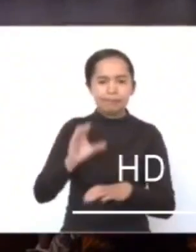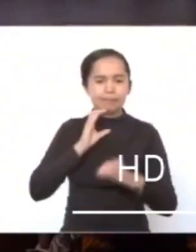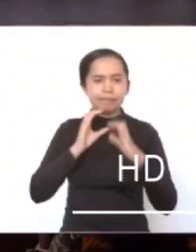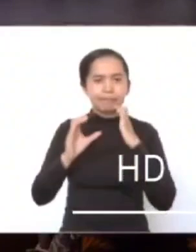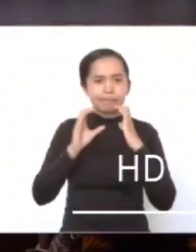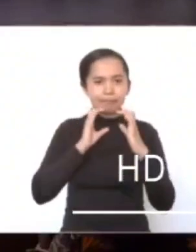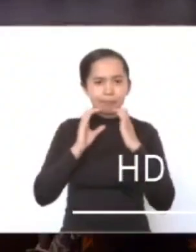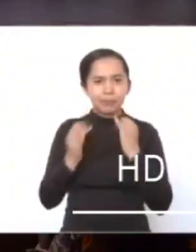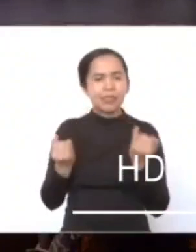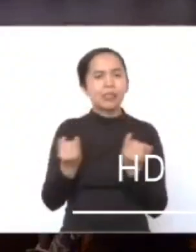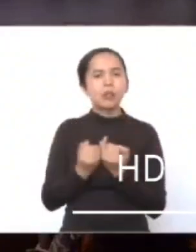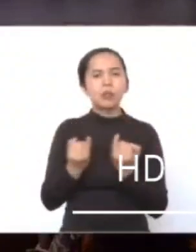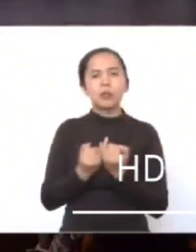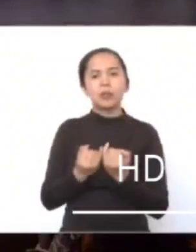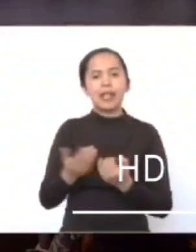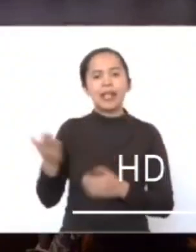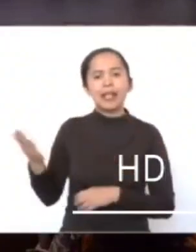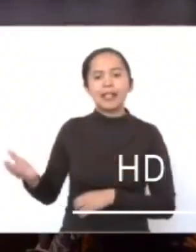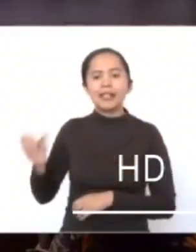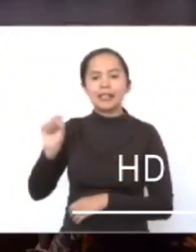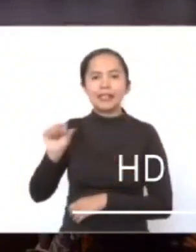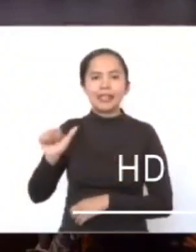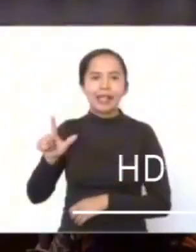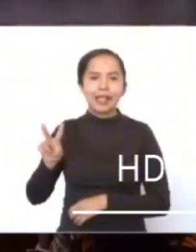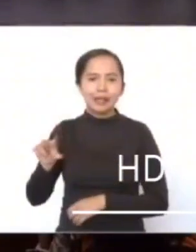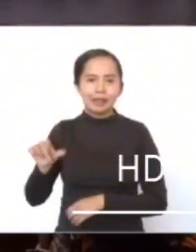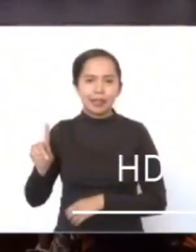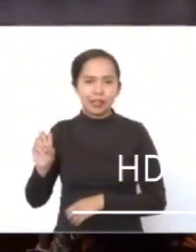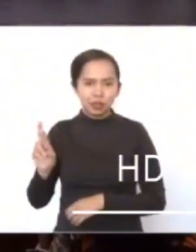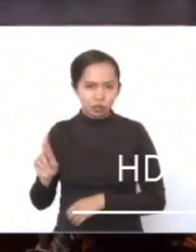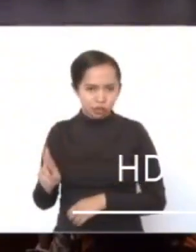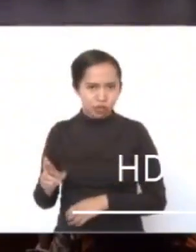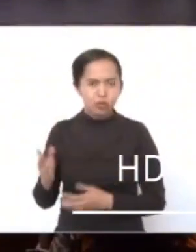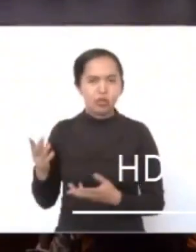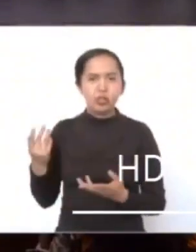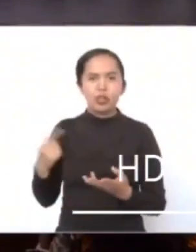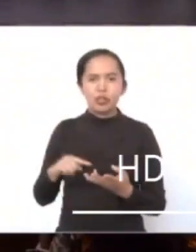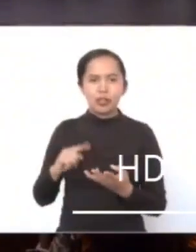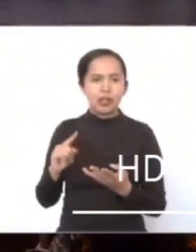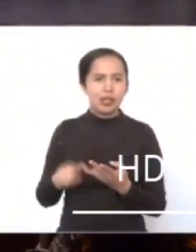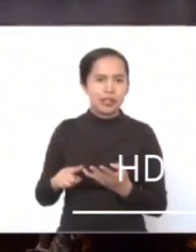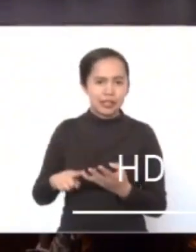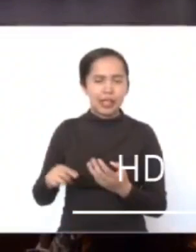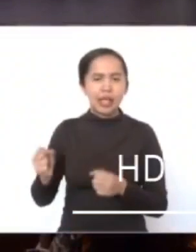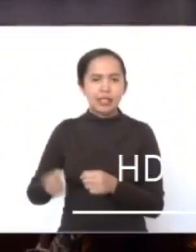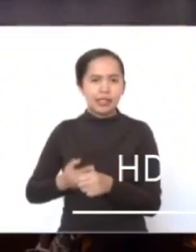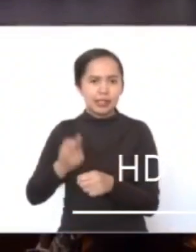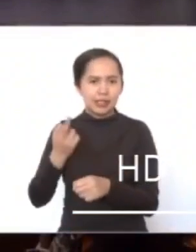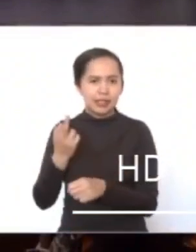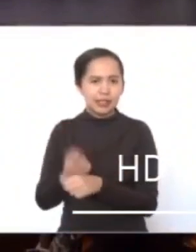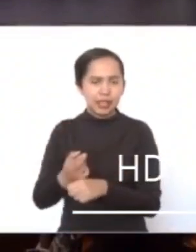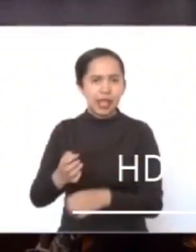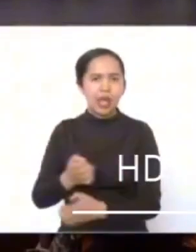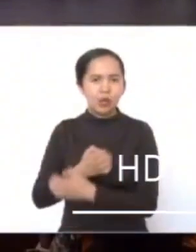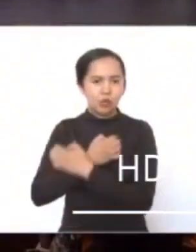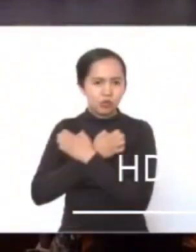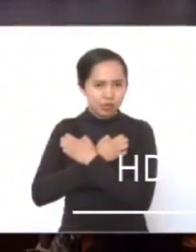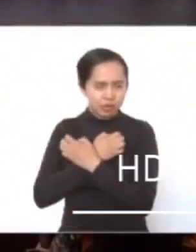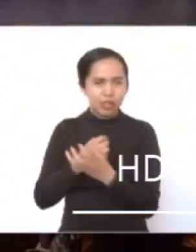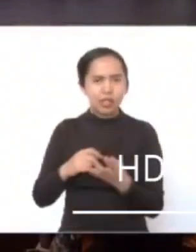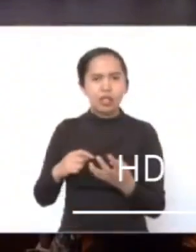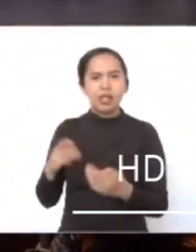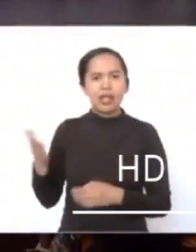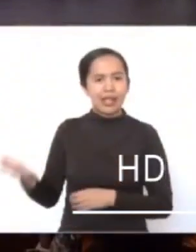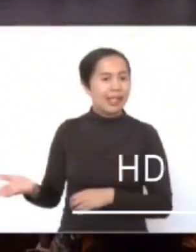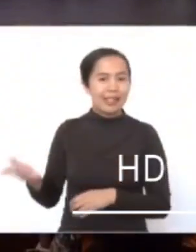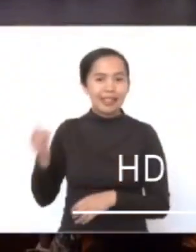Y a quienes siempre nos acompañan, al doctor Salvador González Chiprés, a nuestra secretaria de Educación, que